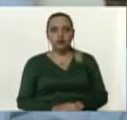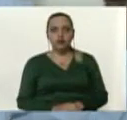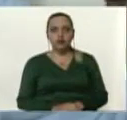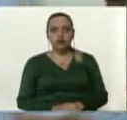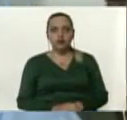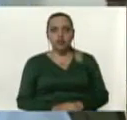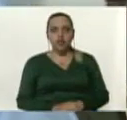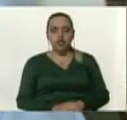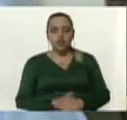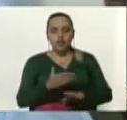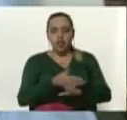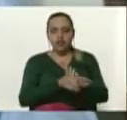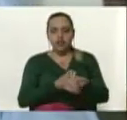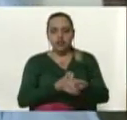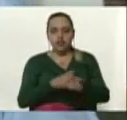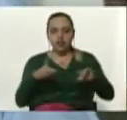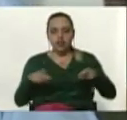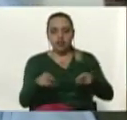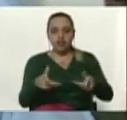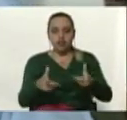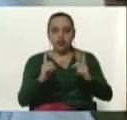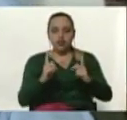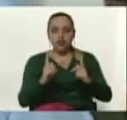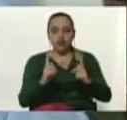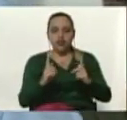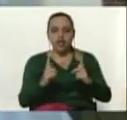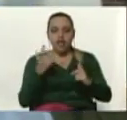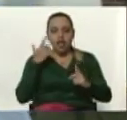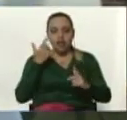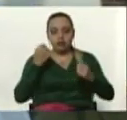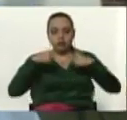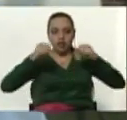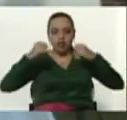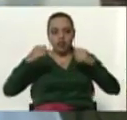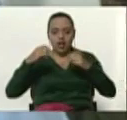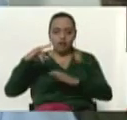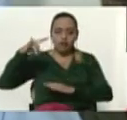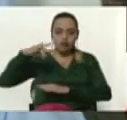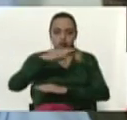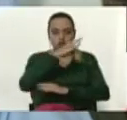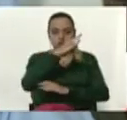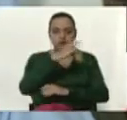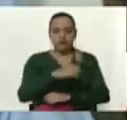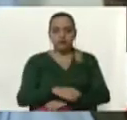mientras inaugurábamos el simulador de vuelo del Sukhoi